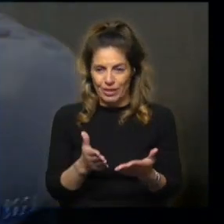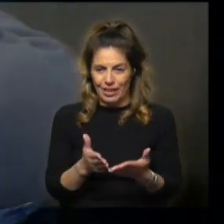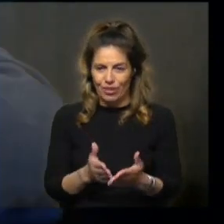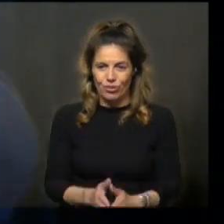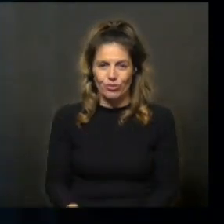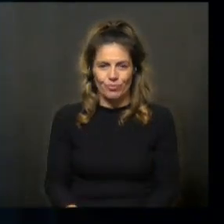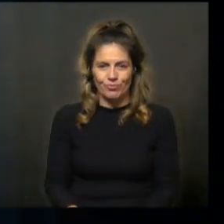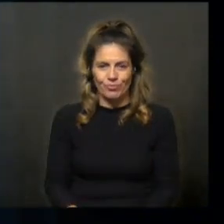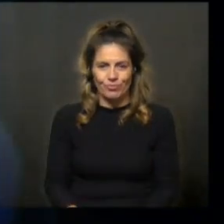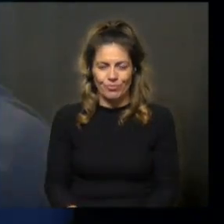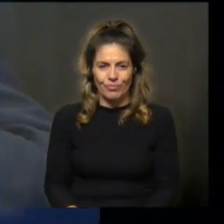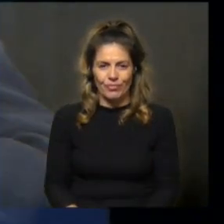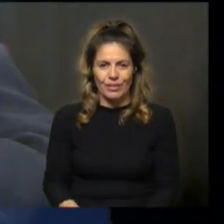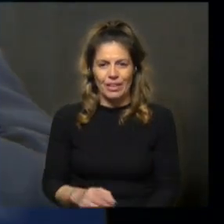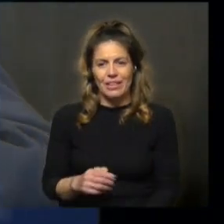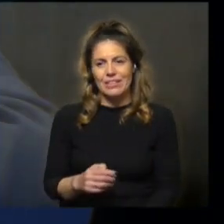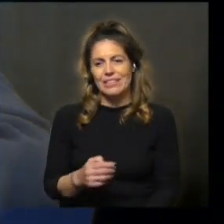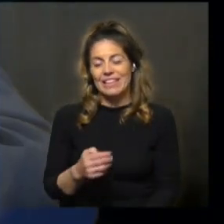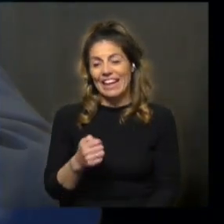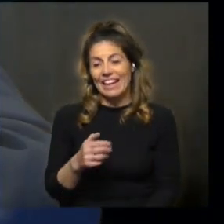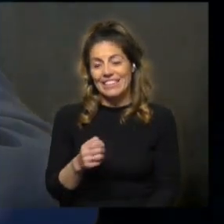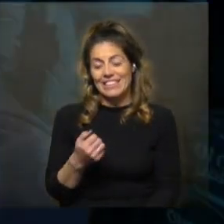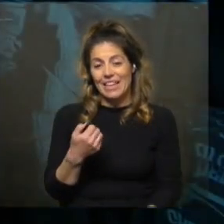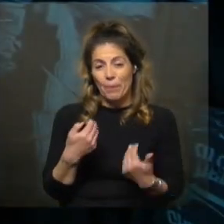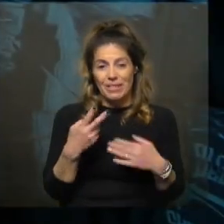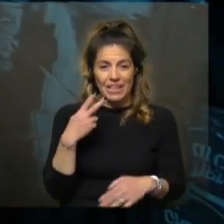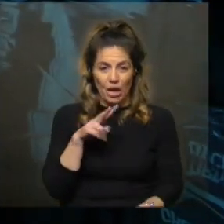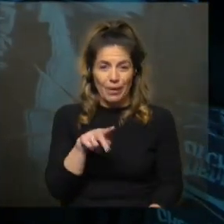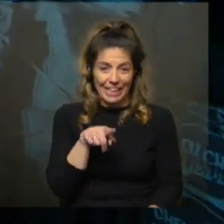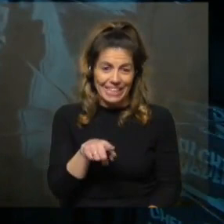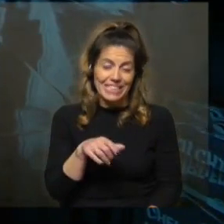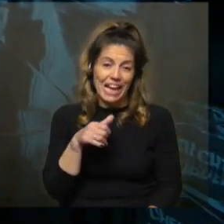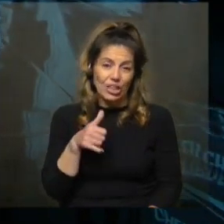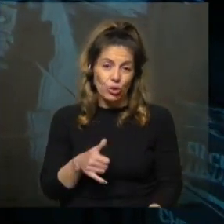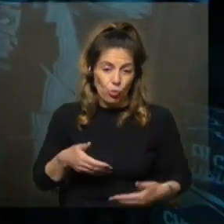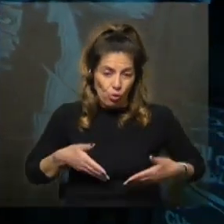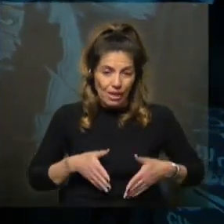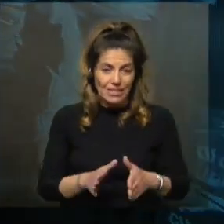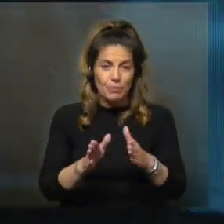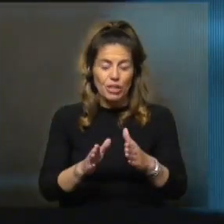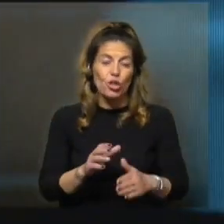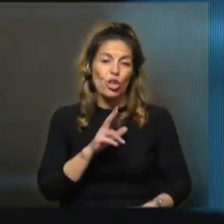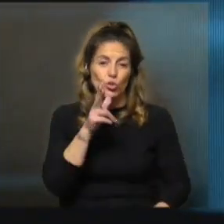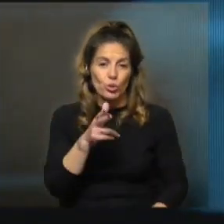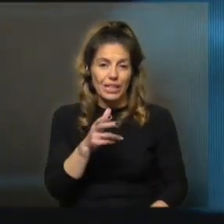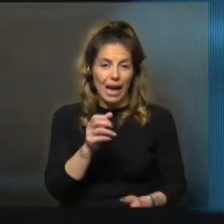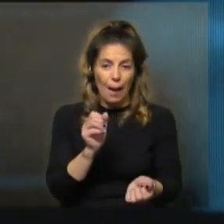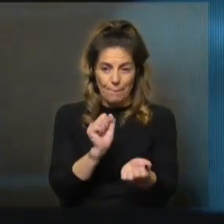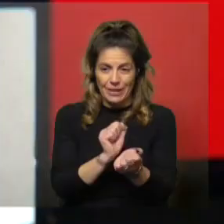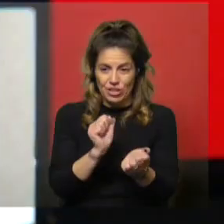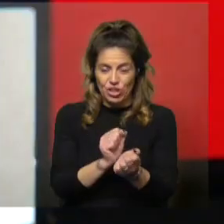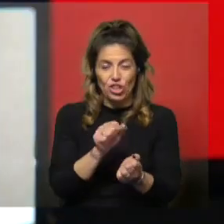bueno si si recién se enganchan ella tuvo a su hija en prisión y él vivió con su